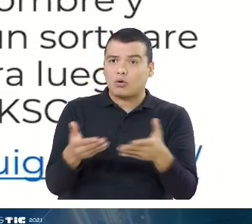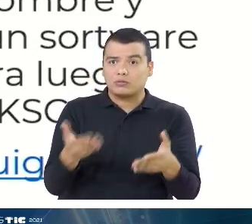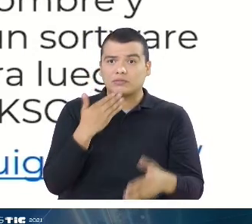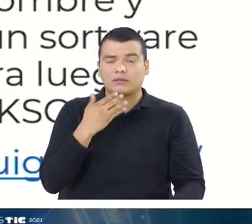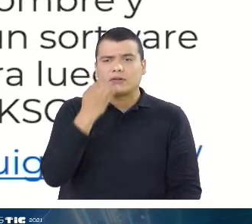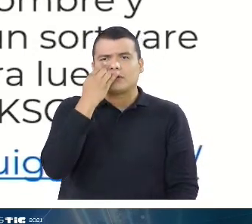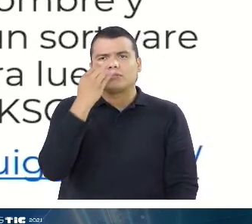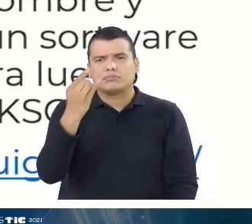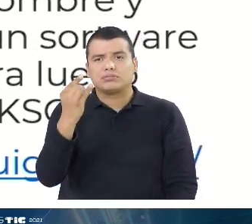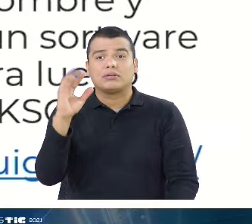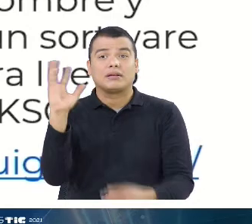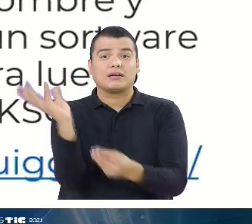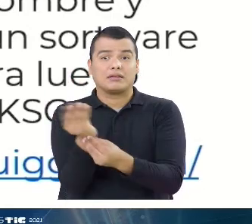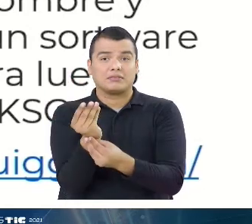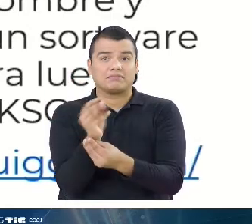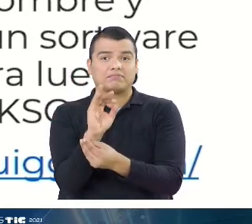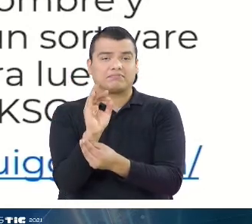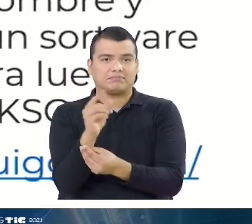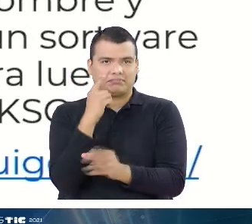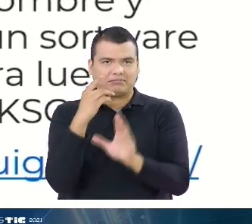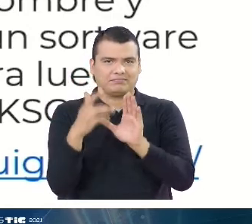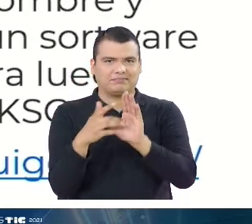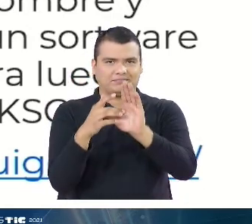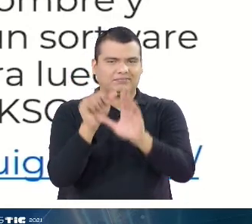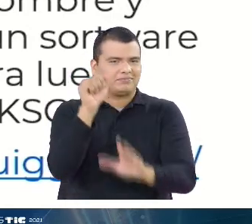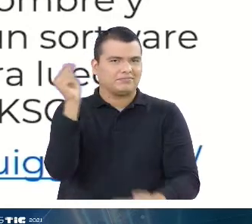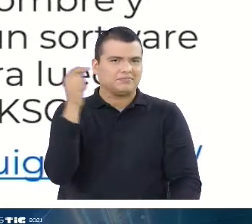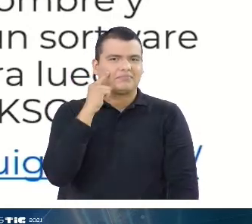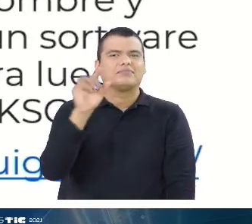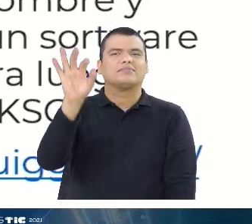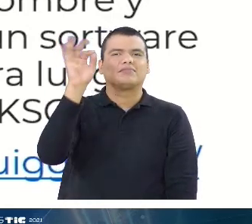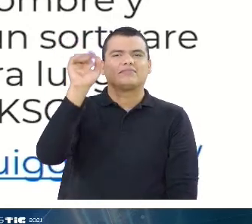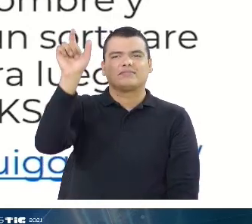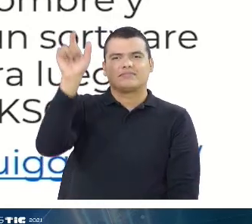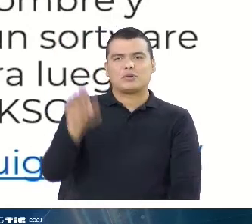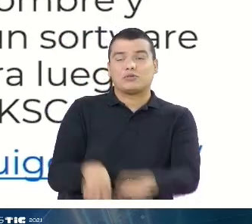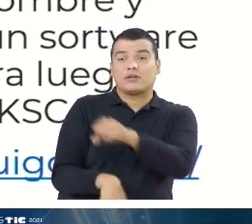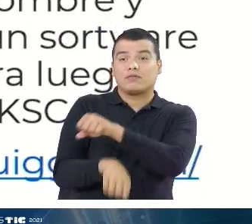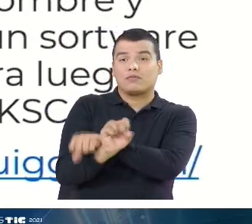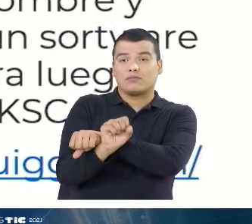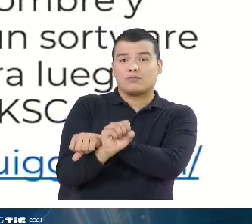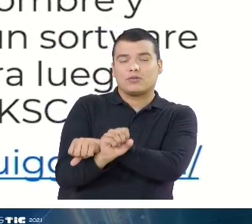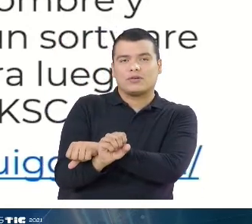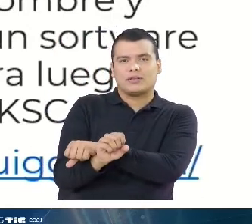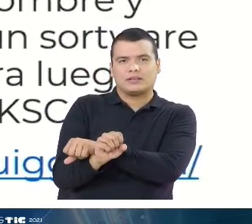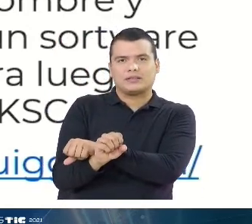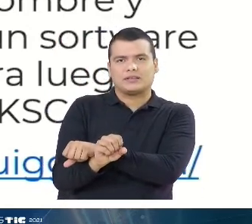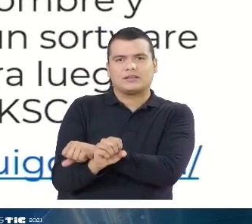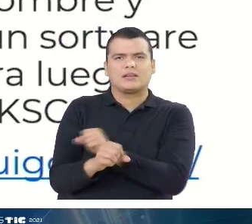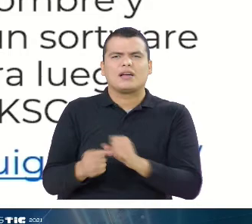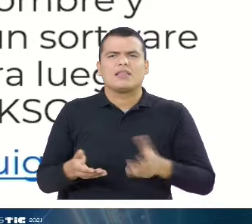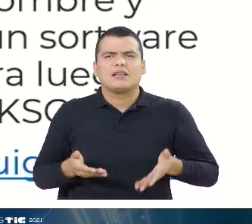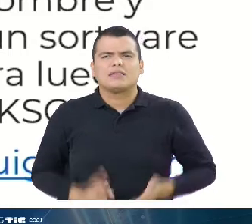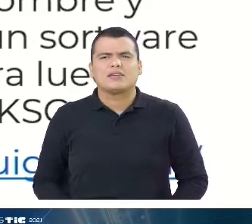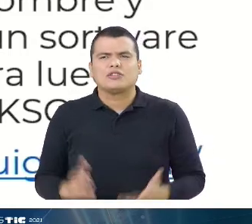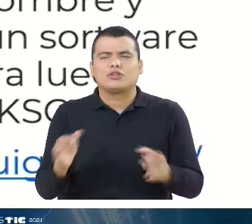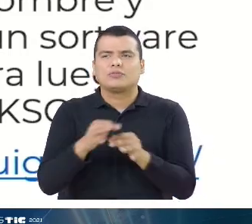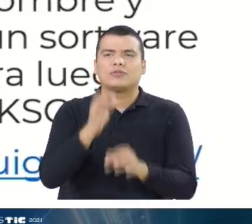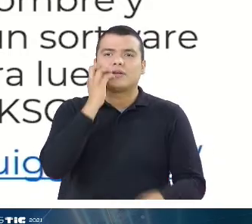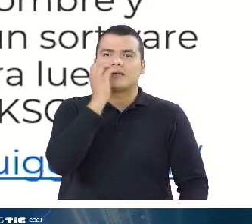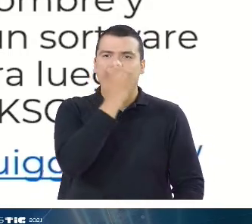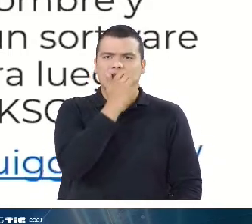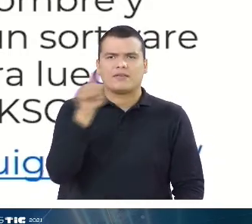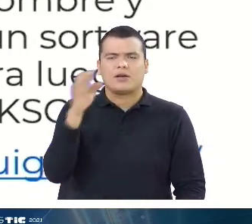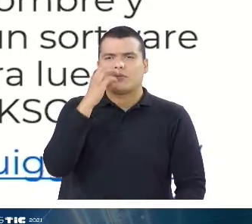puede crear arte. Aquí en el ejemplo escogí a un futbolista que nació en Ginebra, que es Miguel Calero. ¿Por qué